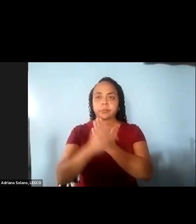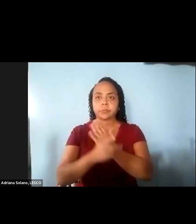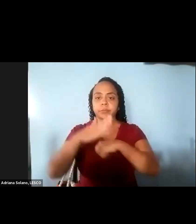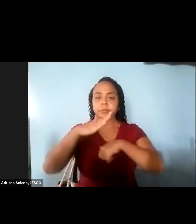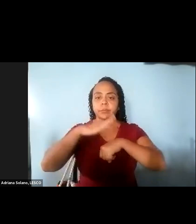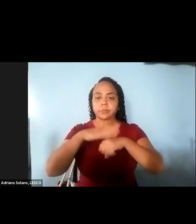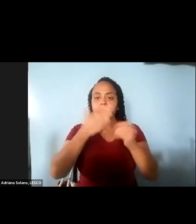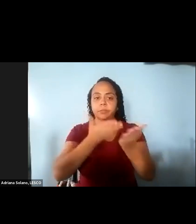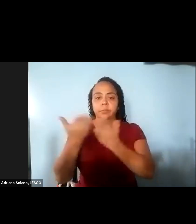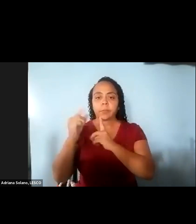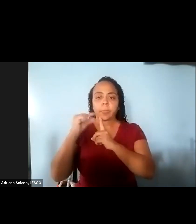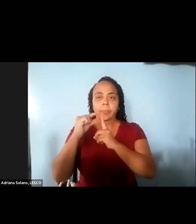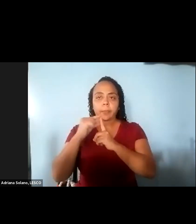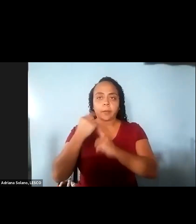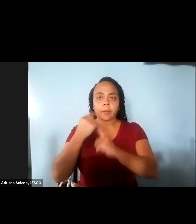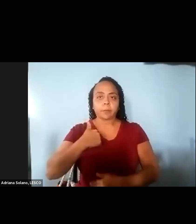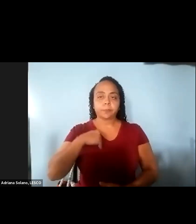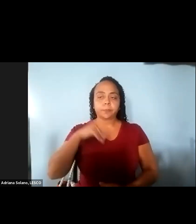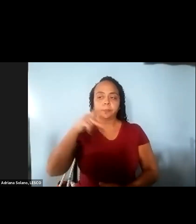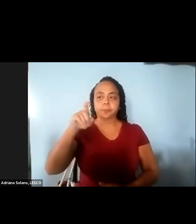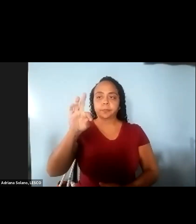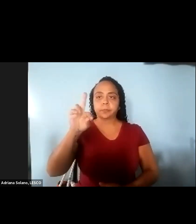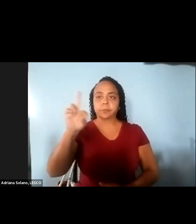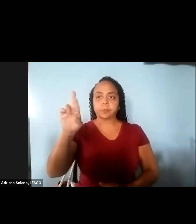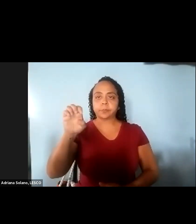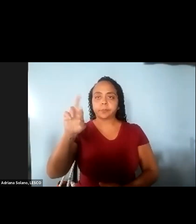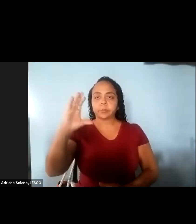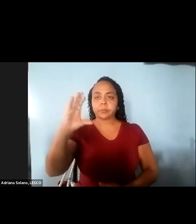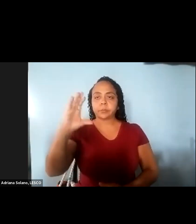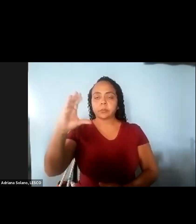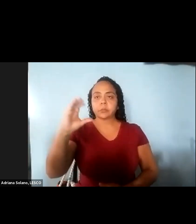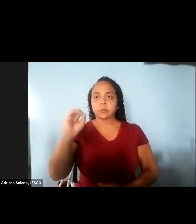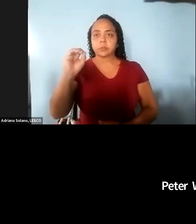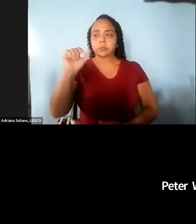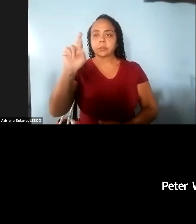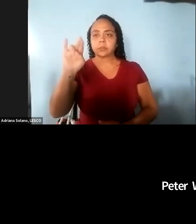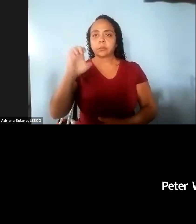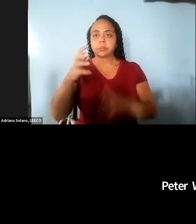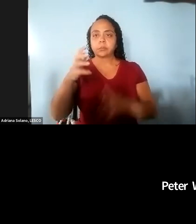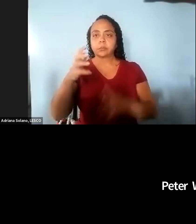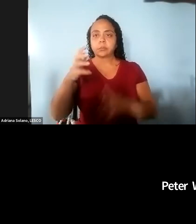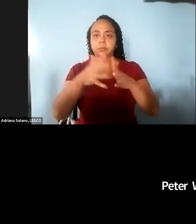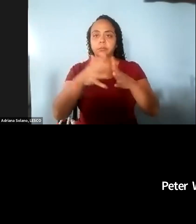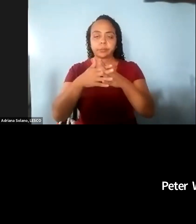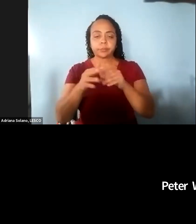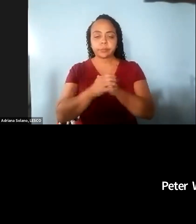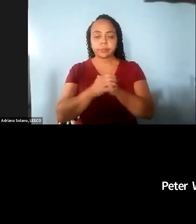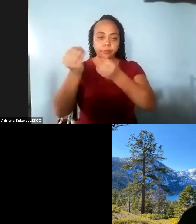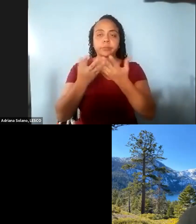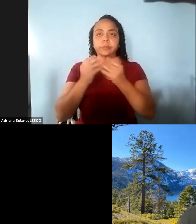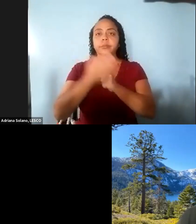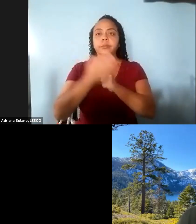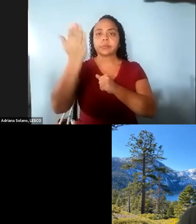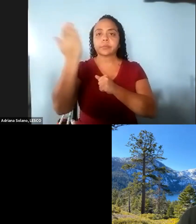cederle la palabra al señor peter williams tío de arrays eeuu que nos brindará una presentación